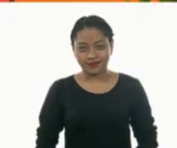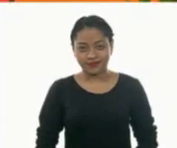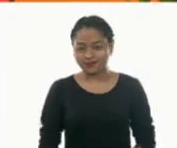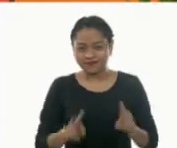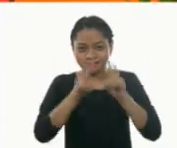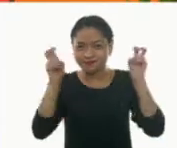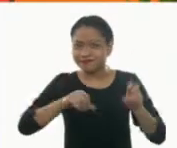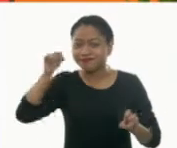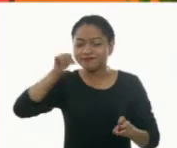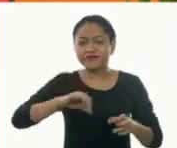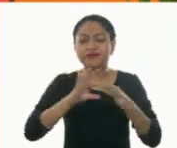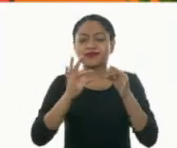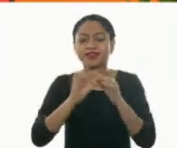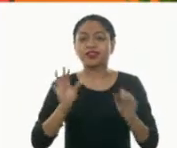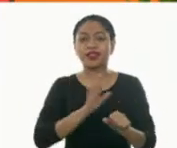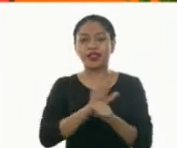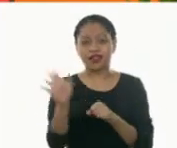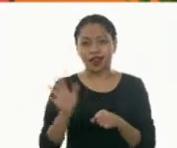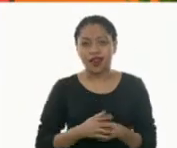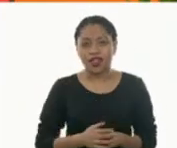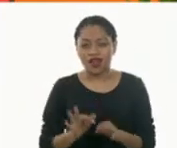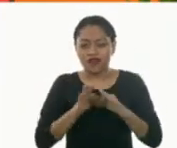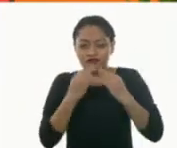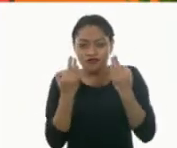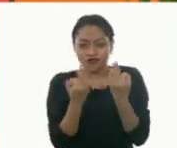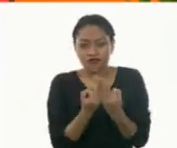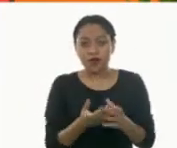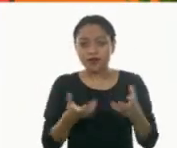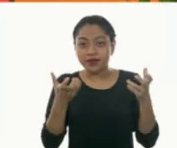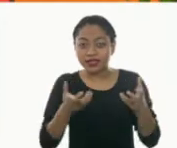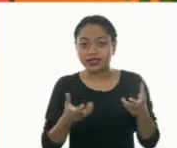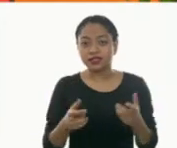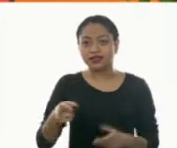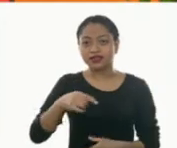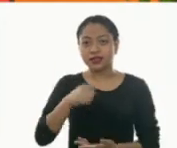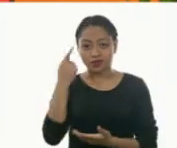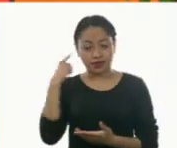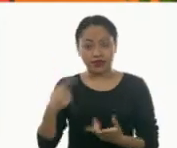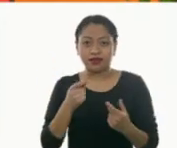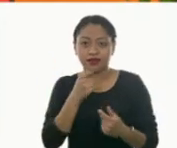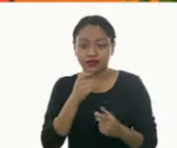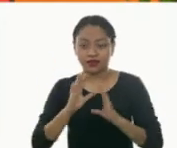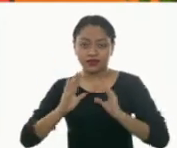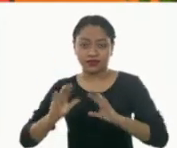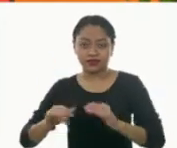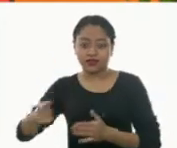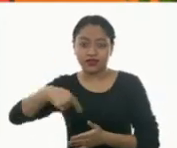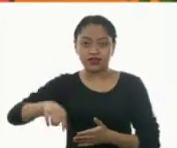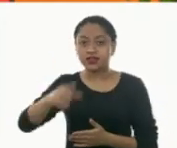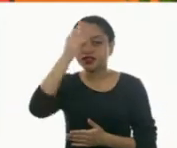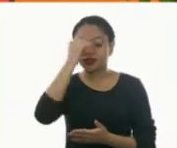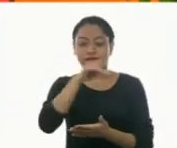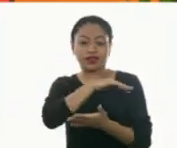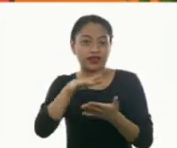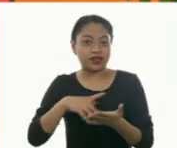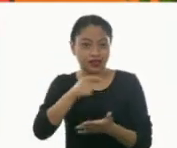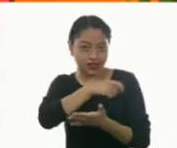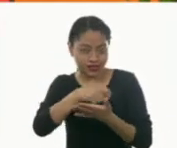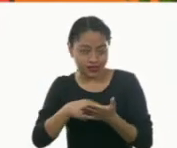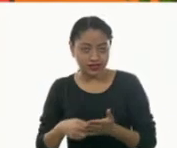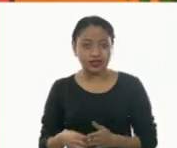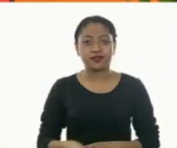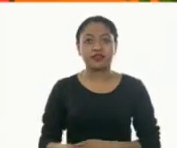El tema de hoy son estrategias de lectura y escritura que podemos utilizar en casa para que nuestras alumnas y alumnos con